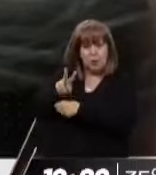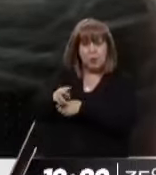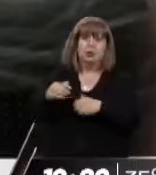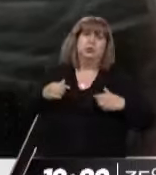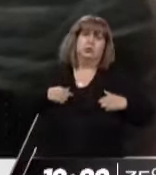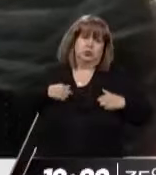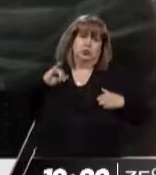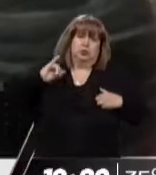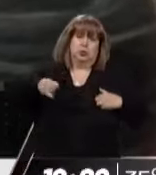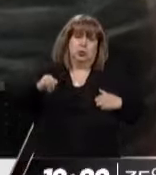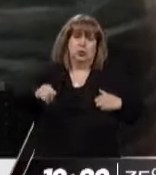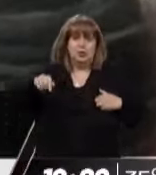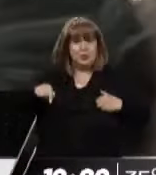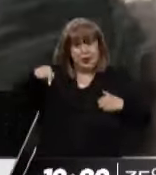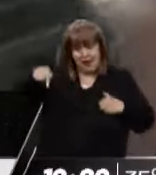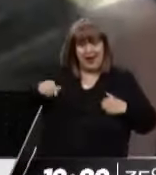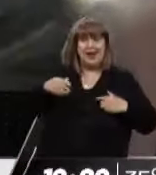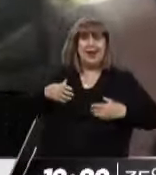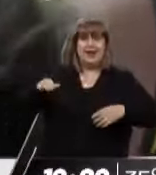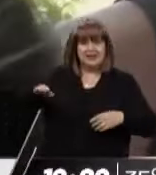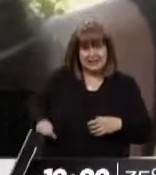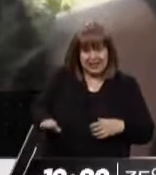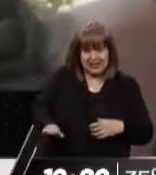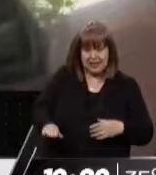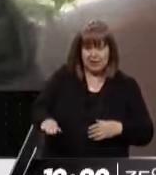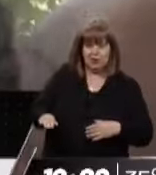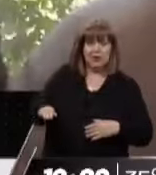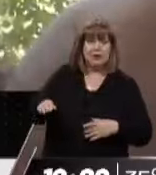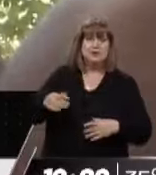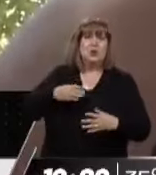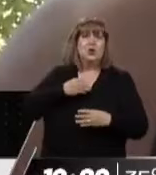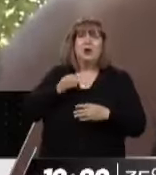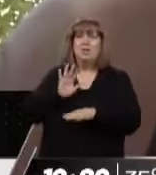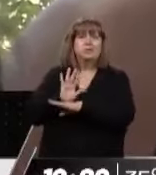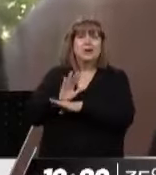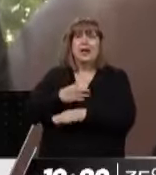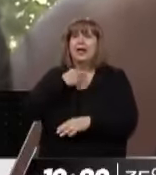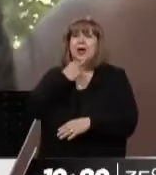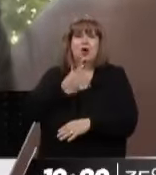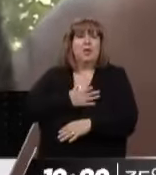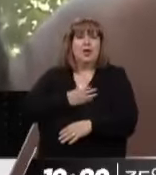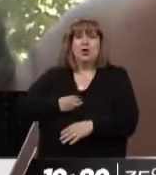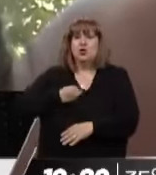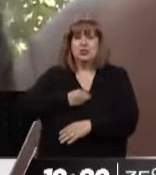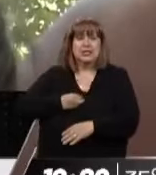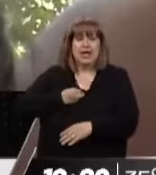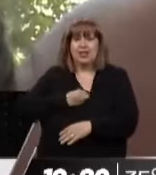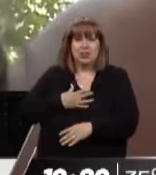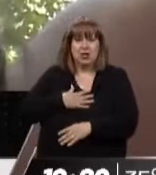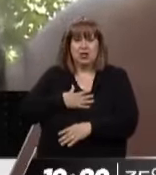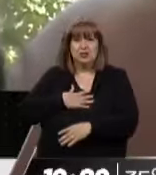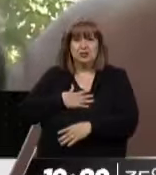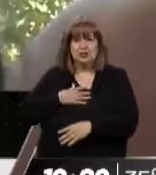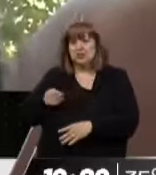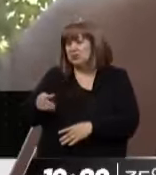yo lo cuidé de chiquito, es como mi hijo, no sé, no tengo palabras. Tenés